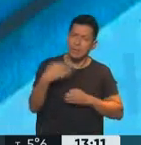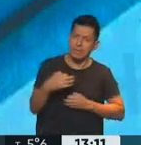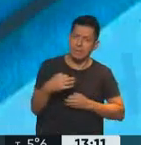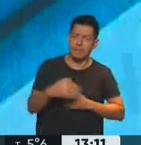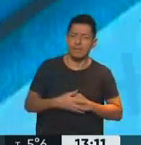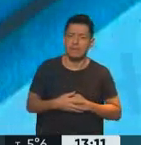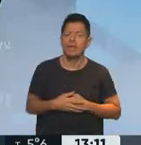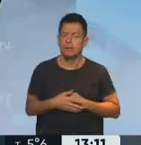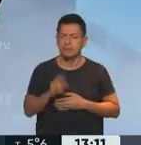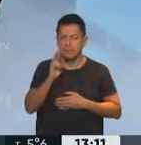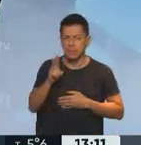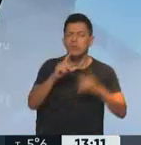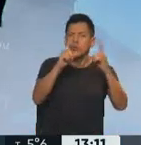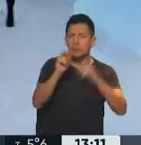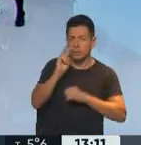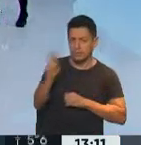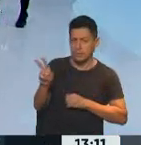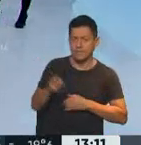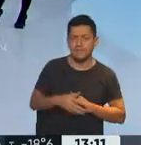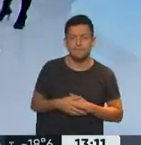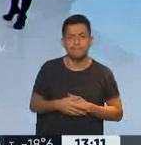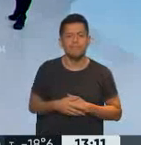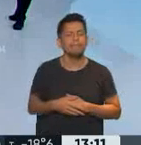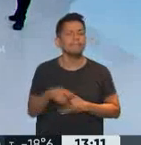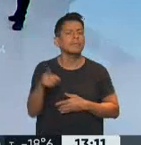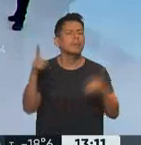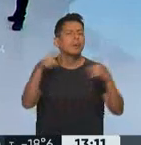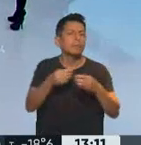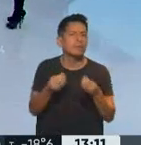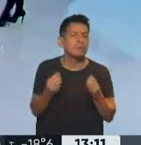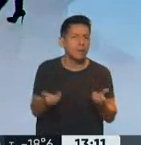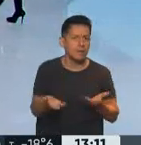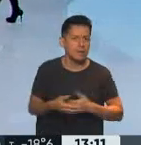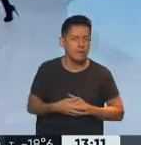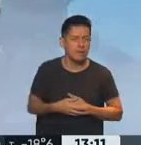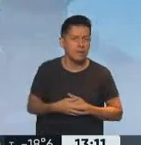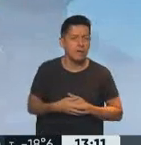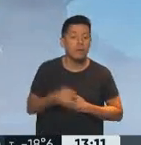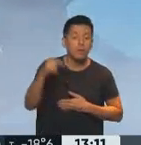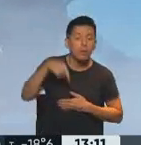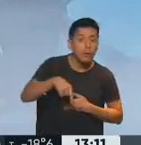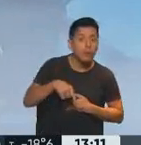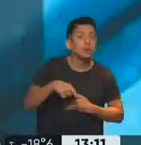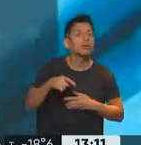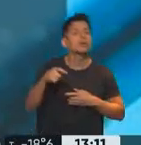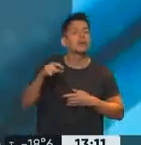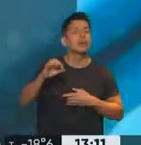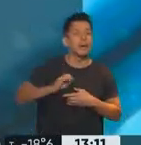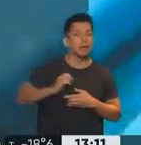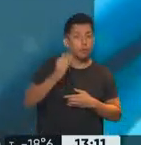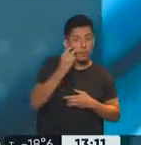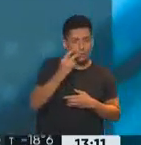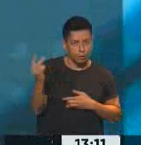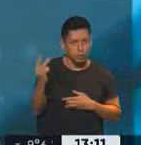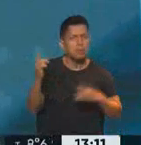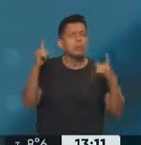bueno vamos a los números sin más cuál es la problemática que tenemos hoy digo 2022